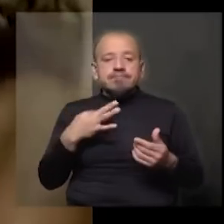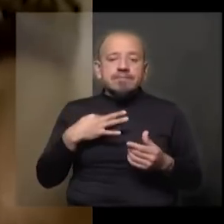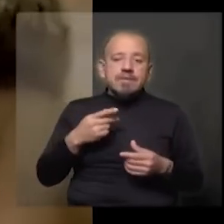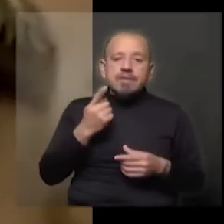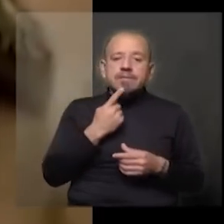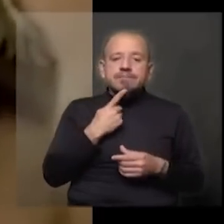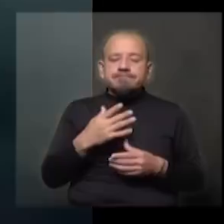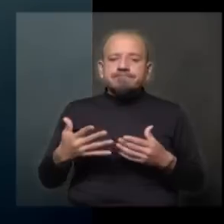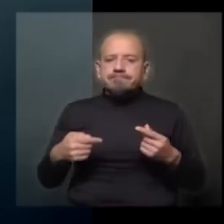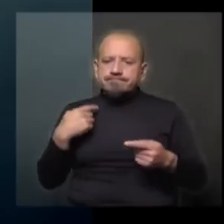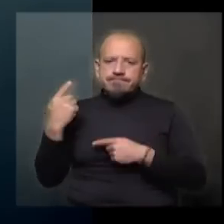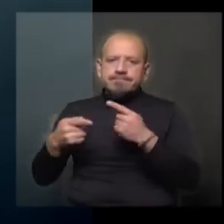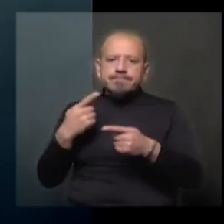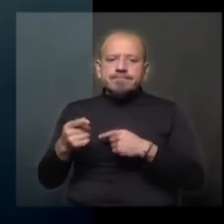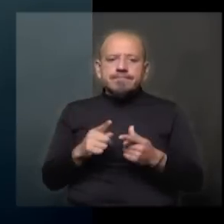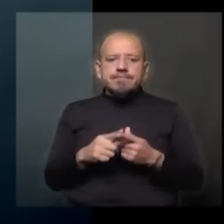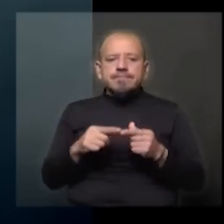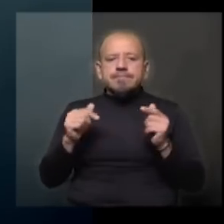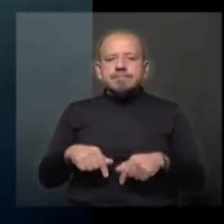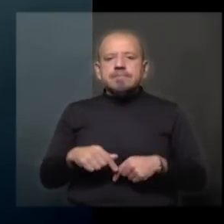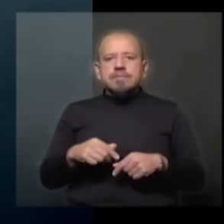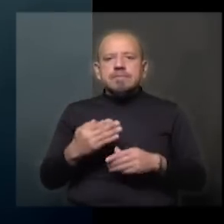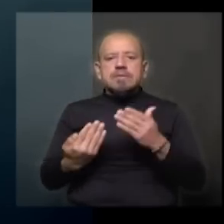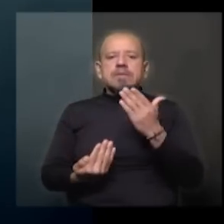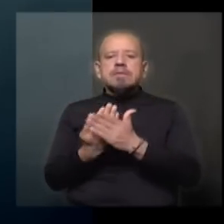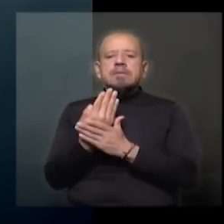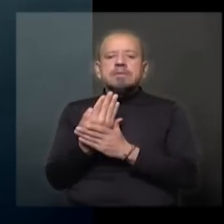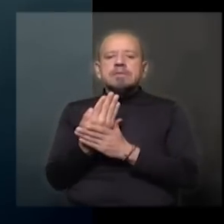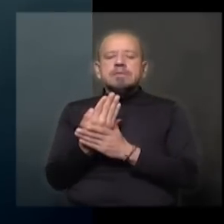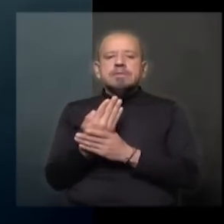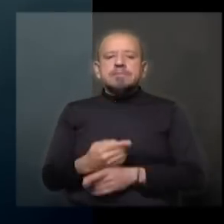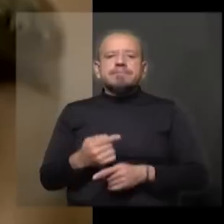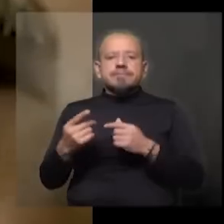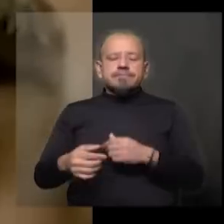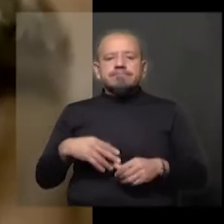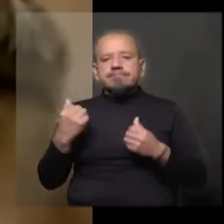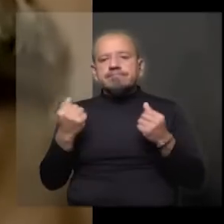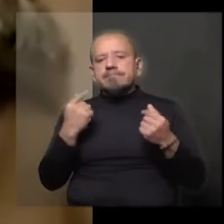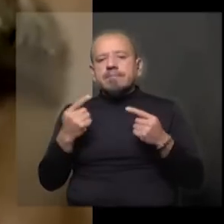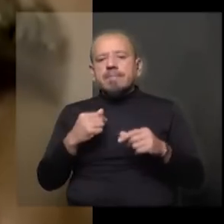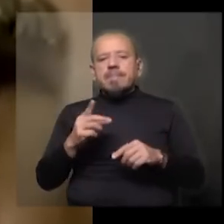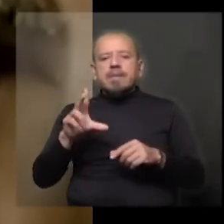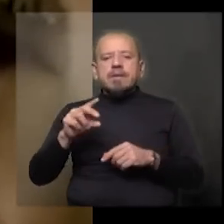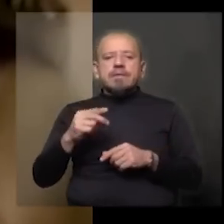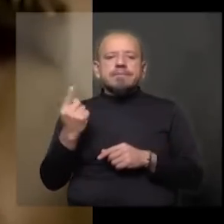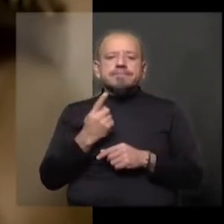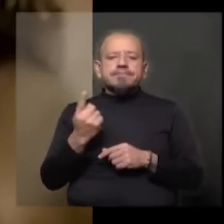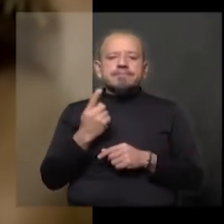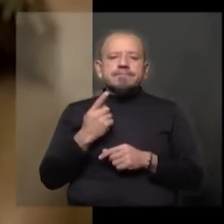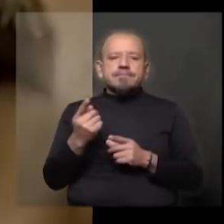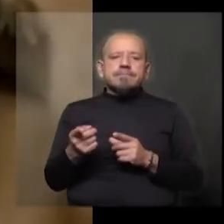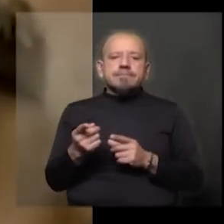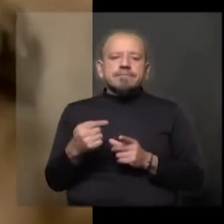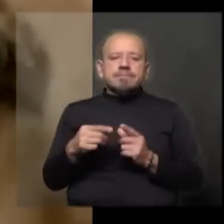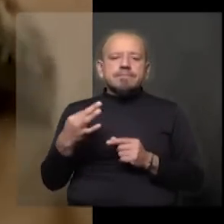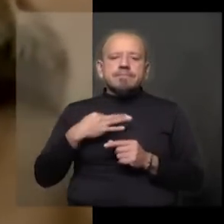muy intensa muy temprano me levantaba la mañana y corría trotaba durante media hora Tengo una larga